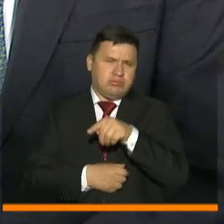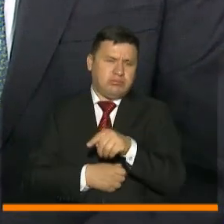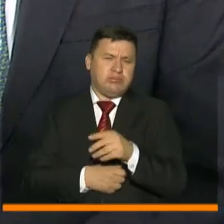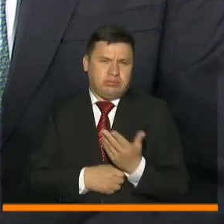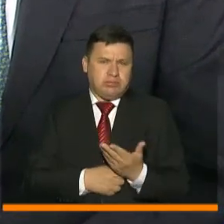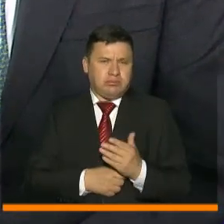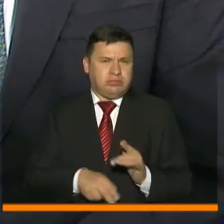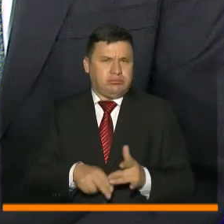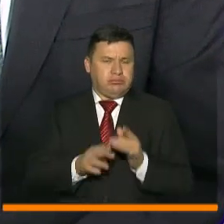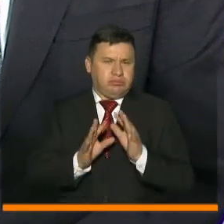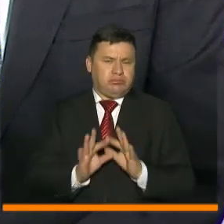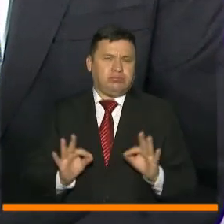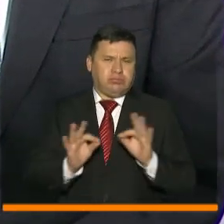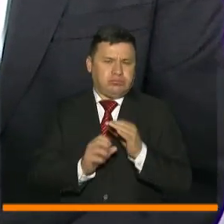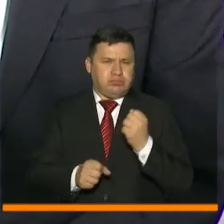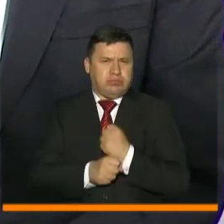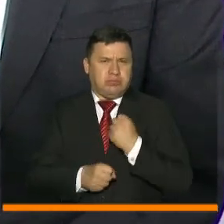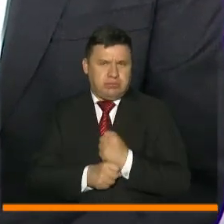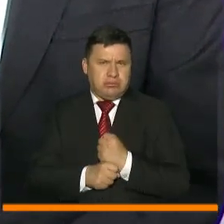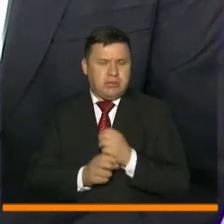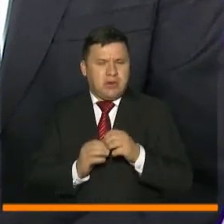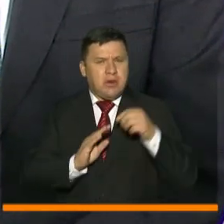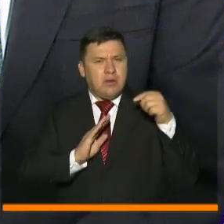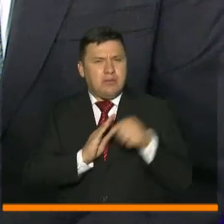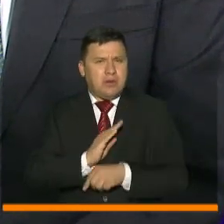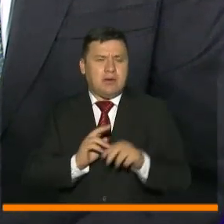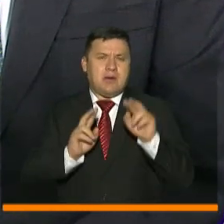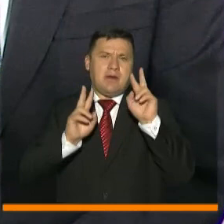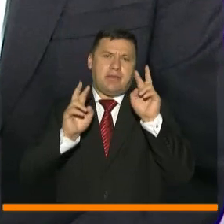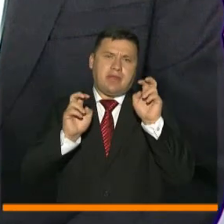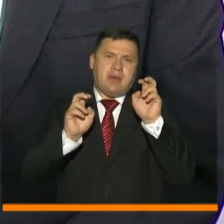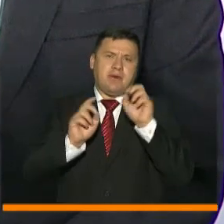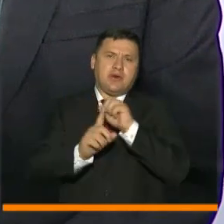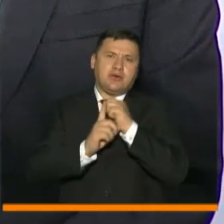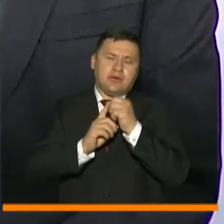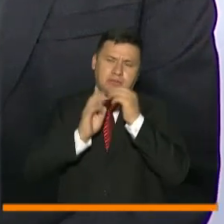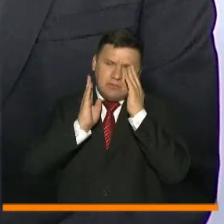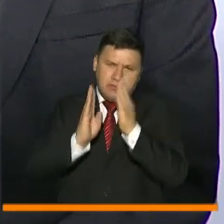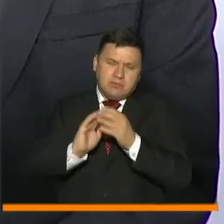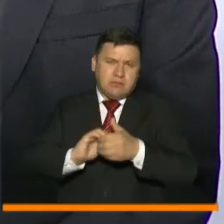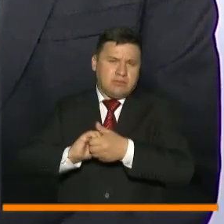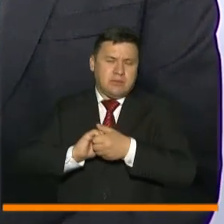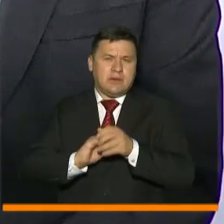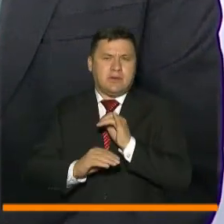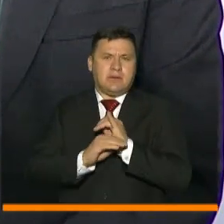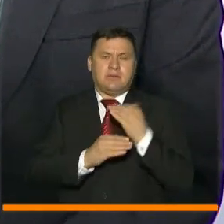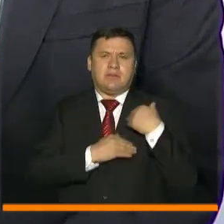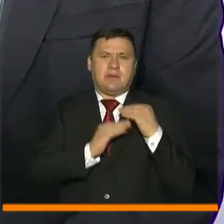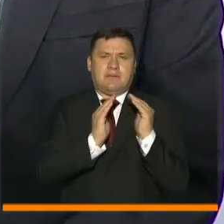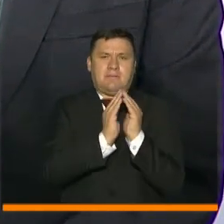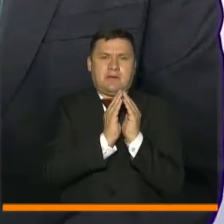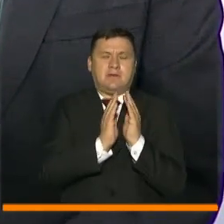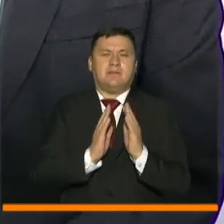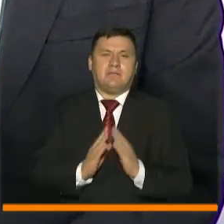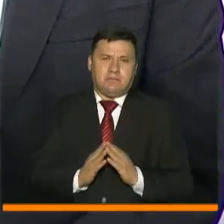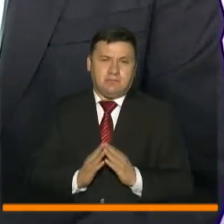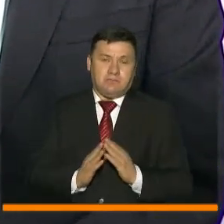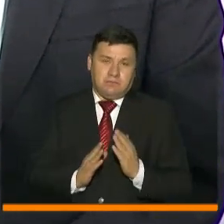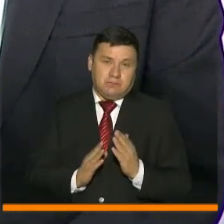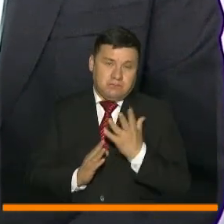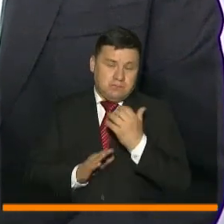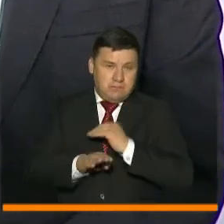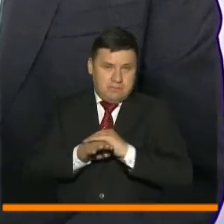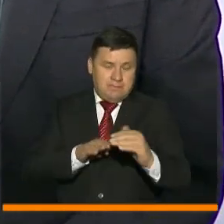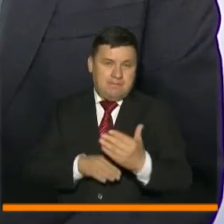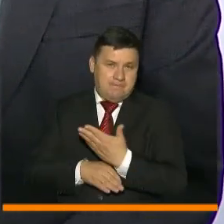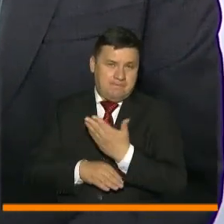un ánimo fundamental de trabajar profundamente en temas de transformación social de la mano del Instituto Colombiano de Bienestar Familiar. Así que los quiero